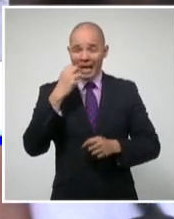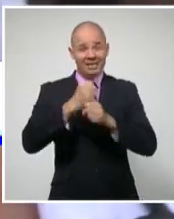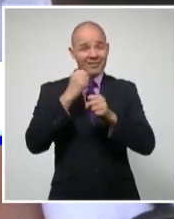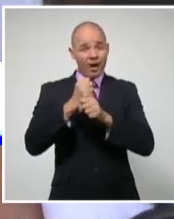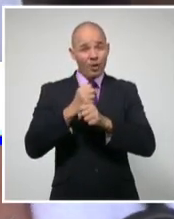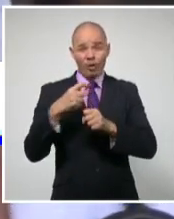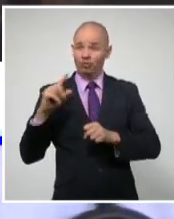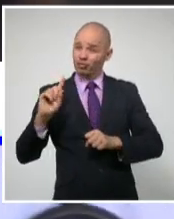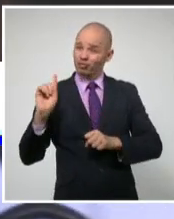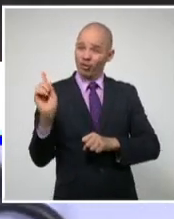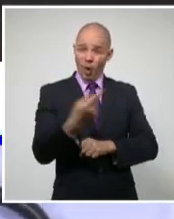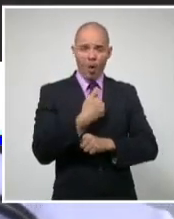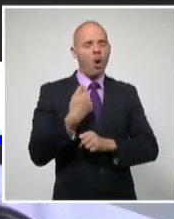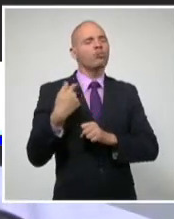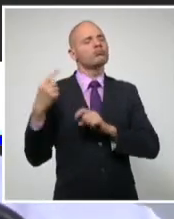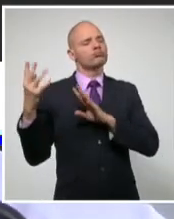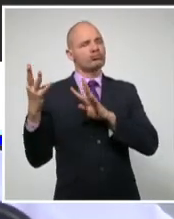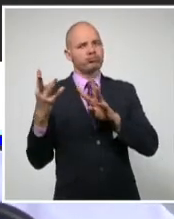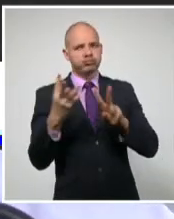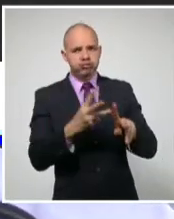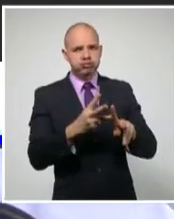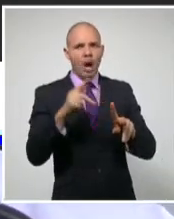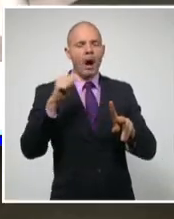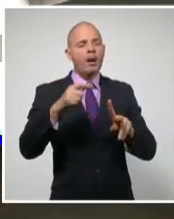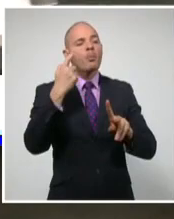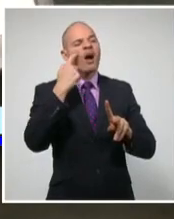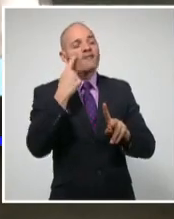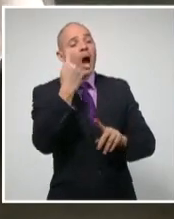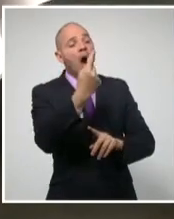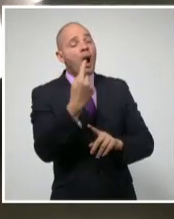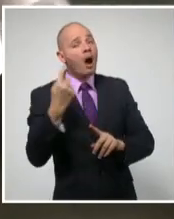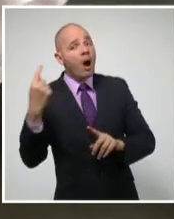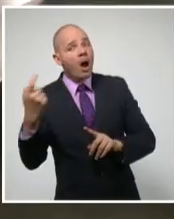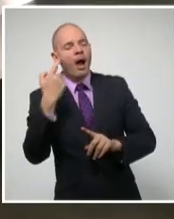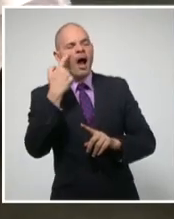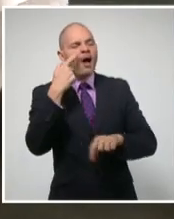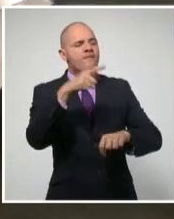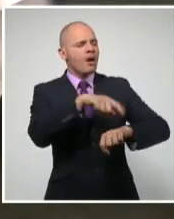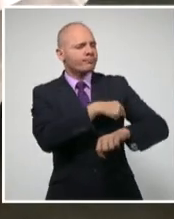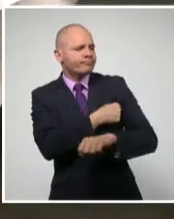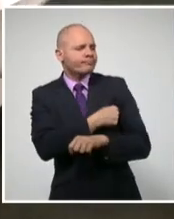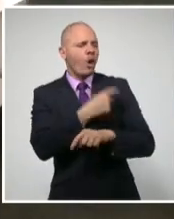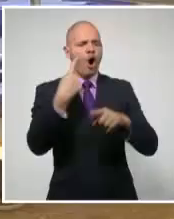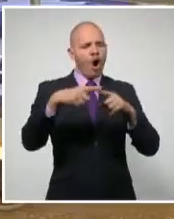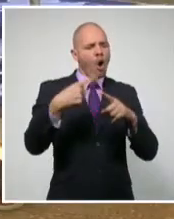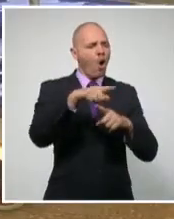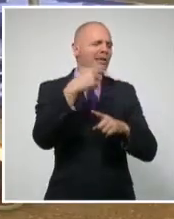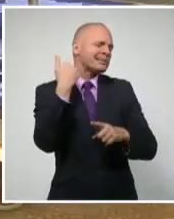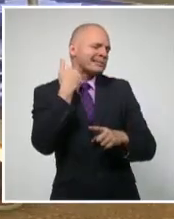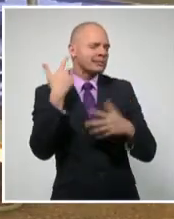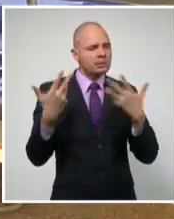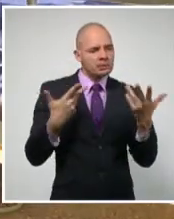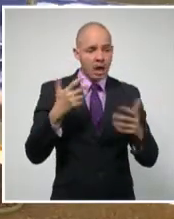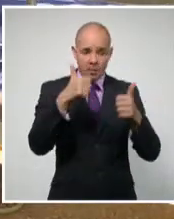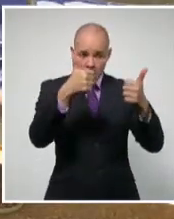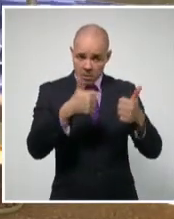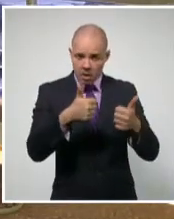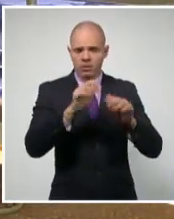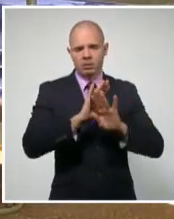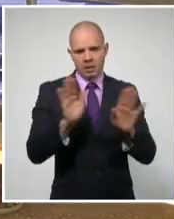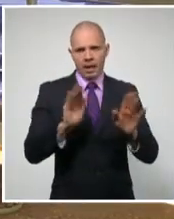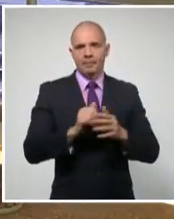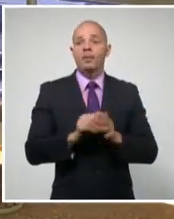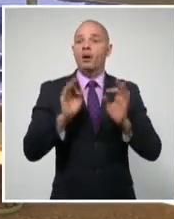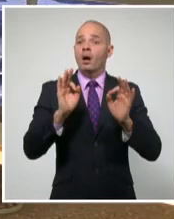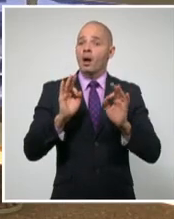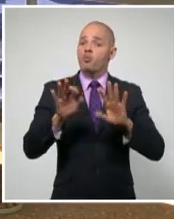algún síntoma respiratorio, fiebre o algo, si está apto o no para trabajar. En los campamentos existen locales de aislamiento para cumplir con los